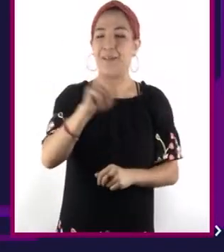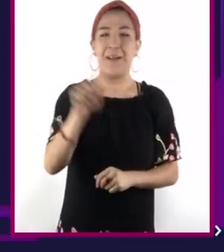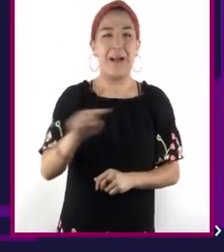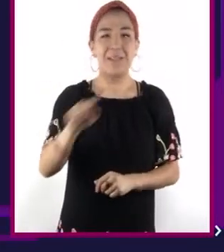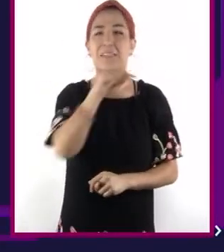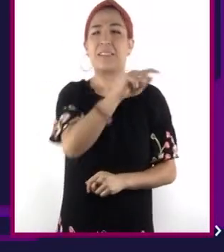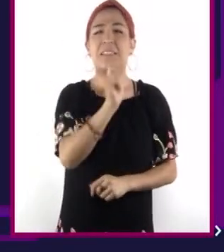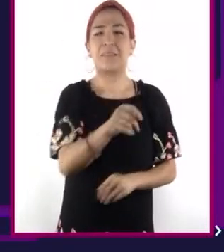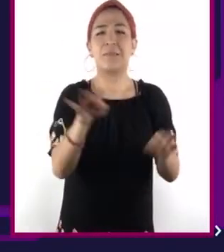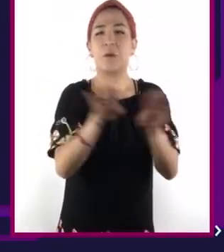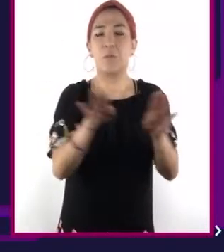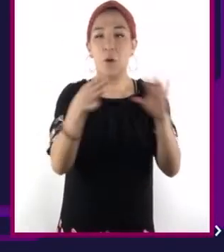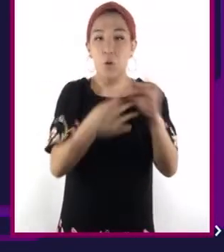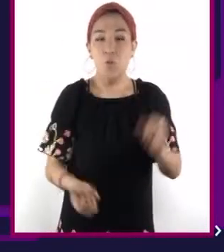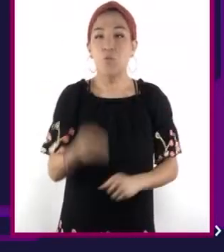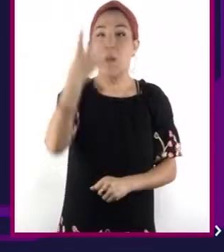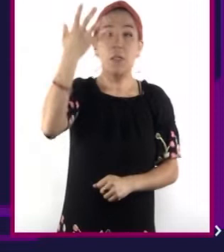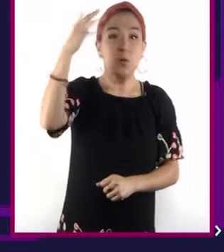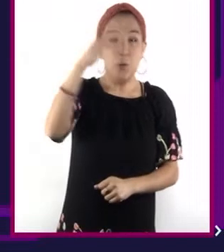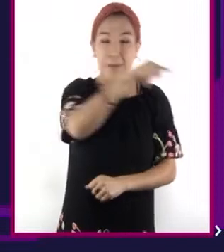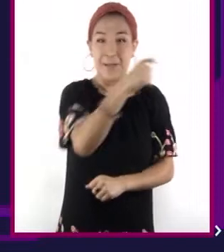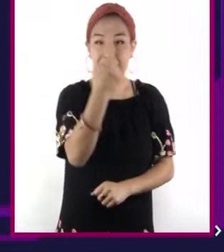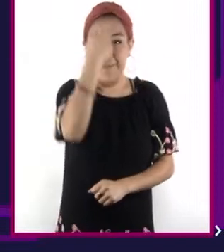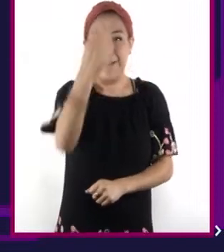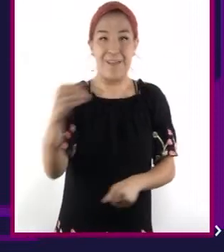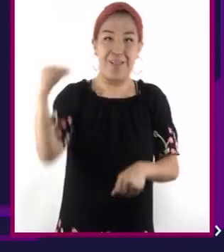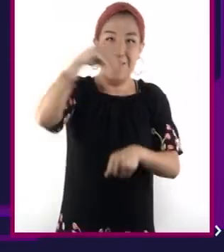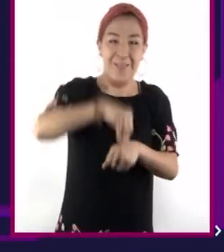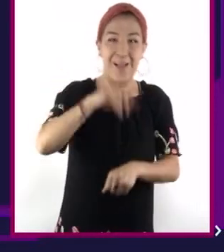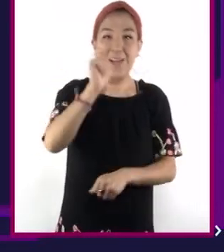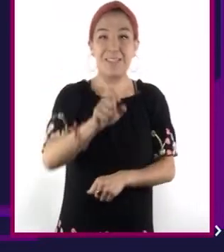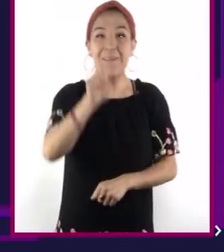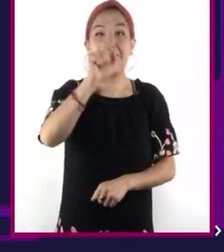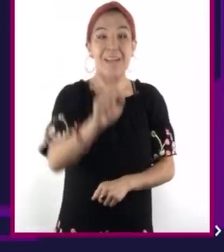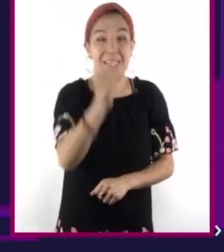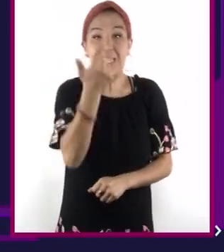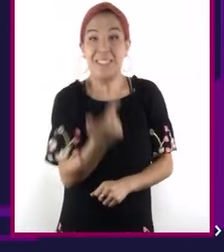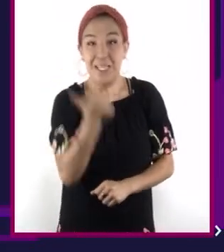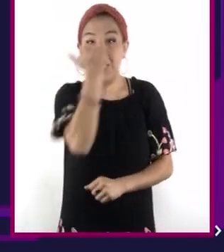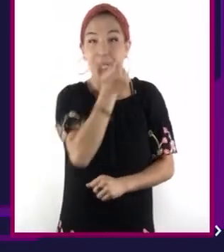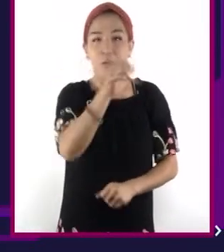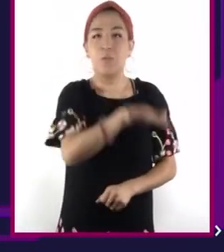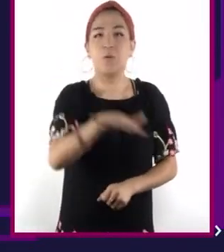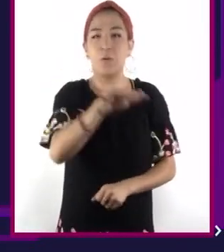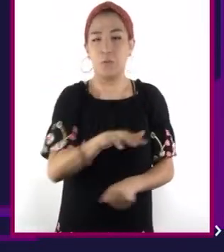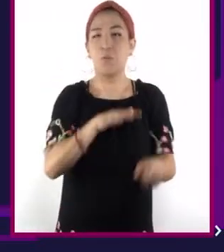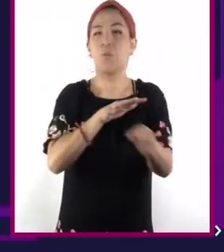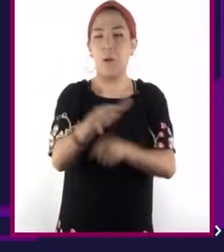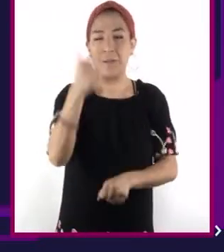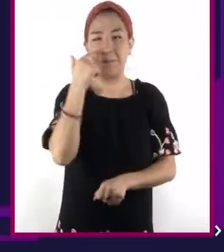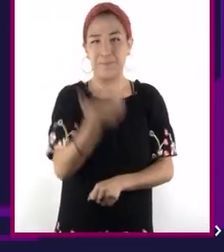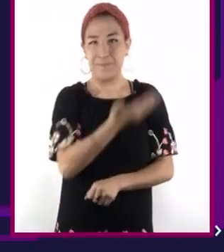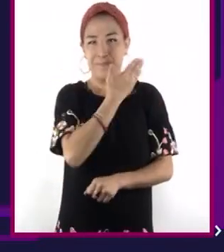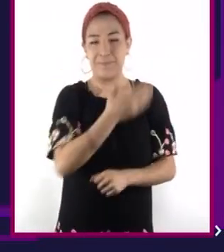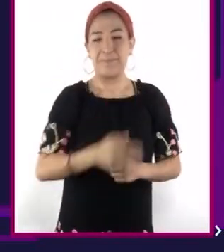de soles de las secuencias inventadas por sus 27 alumnos son los siguientes: